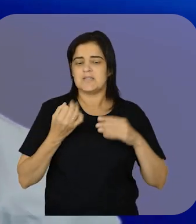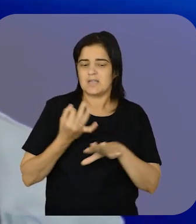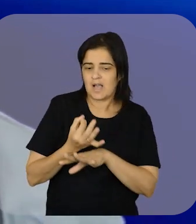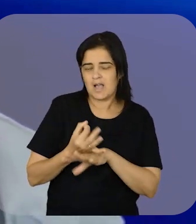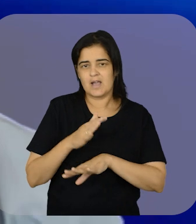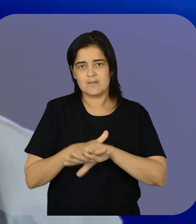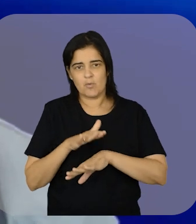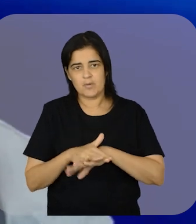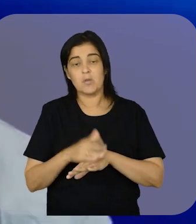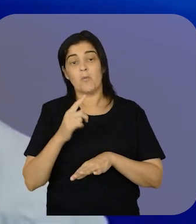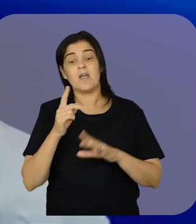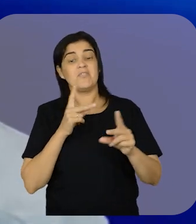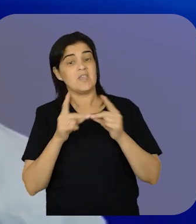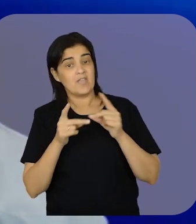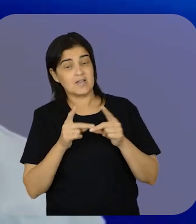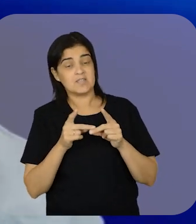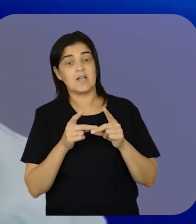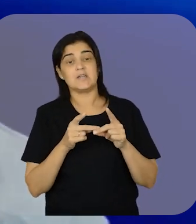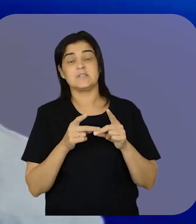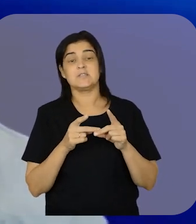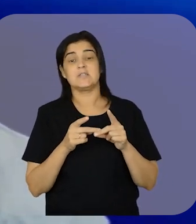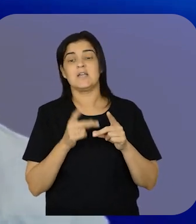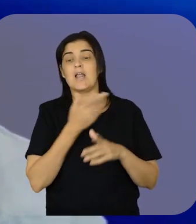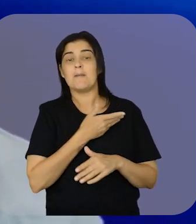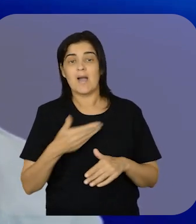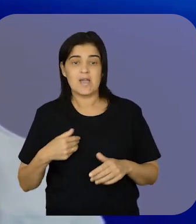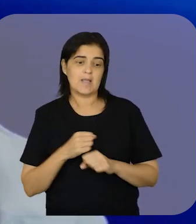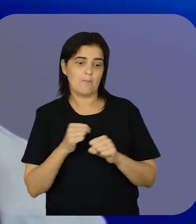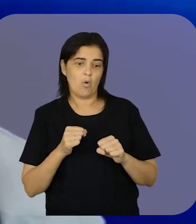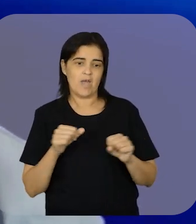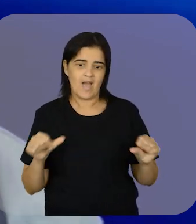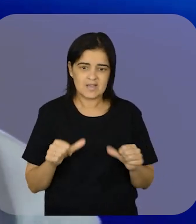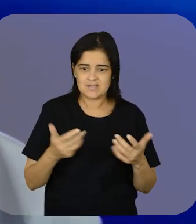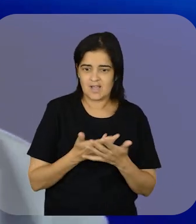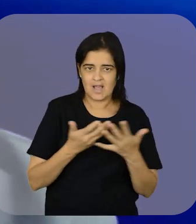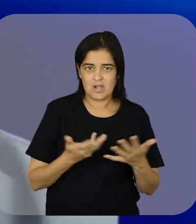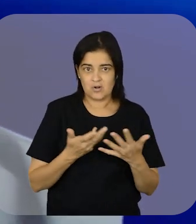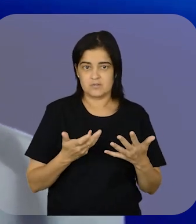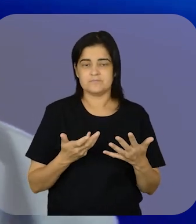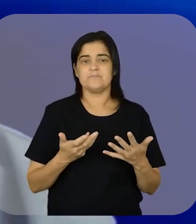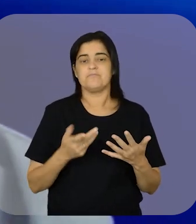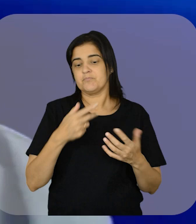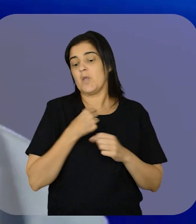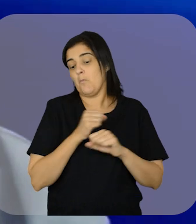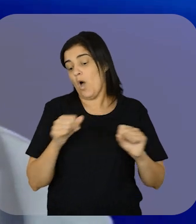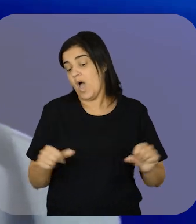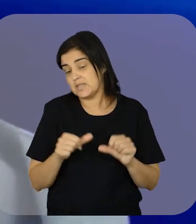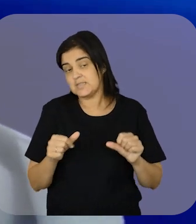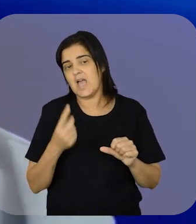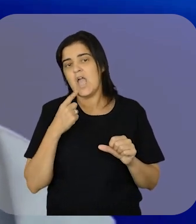porque creo que didácticas que es desde allí que la maestra puede actuar. ¿No? O sea, lo que uno puede hacer